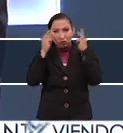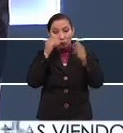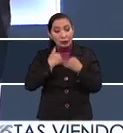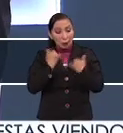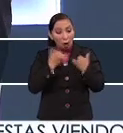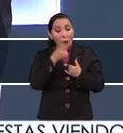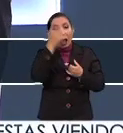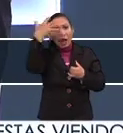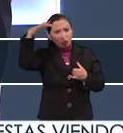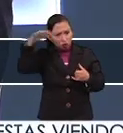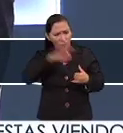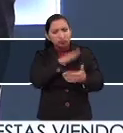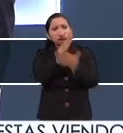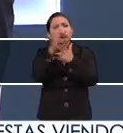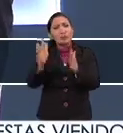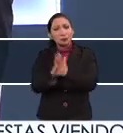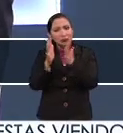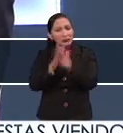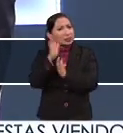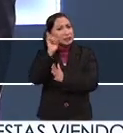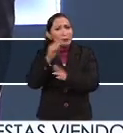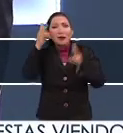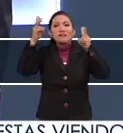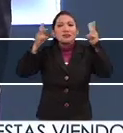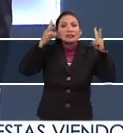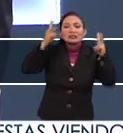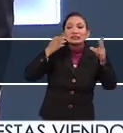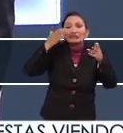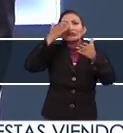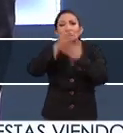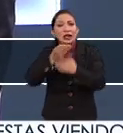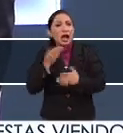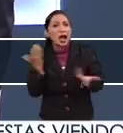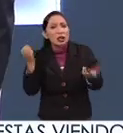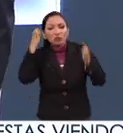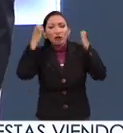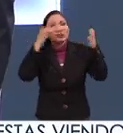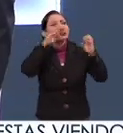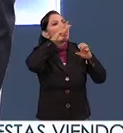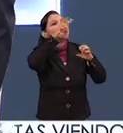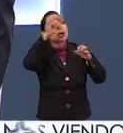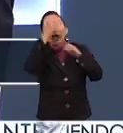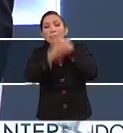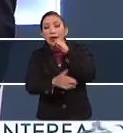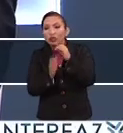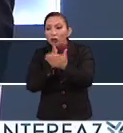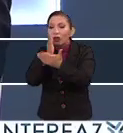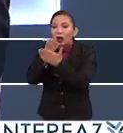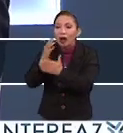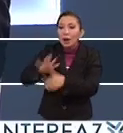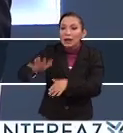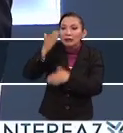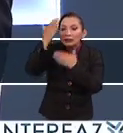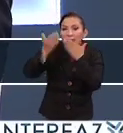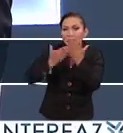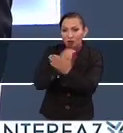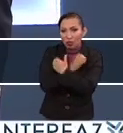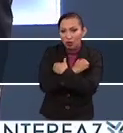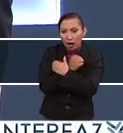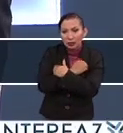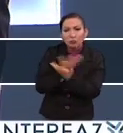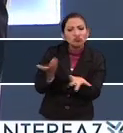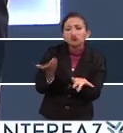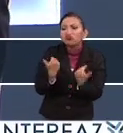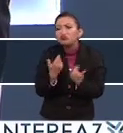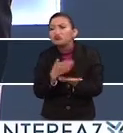incluso también adultos participan, siempre pueden visitar la exposición y acabando pasar al área de servicios educativos